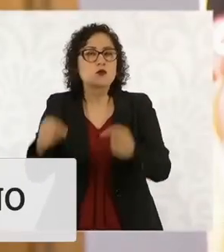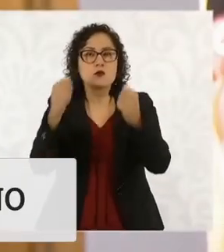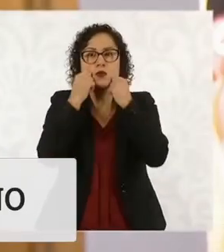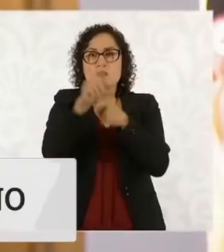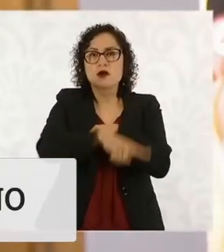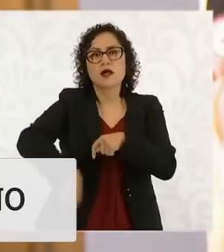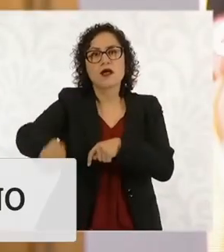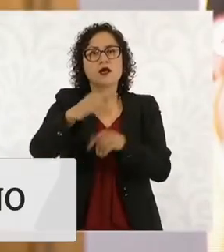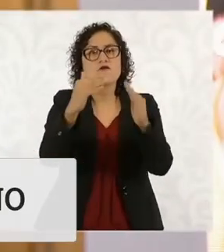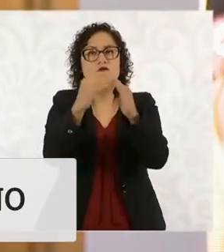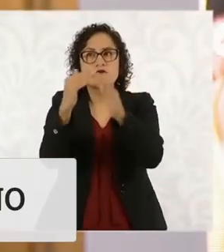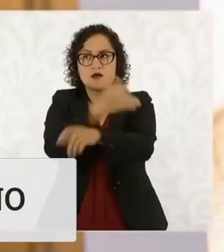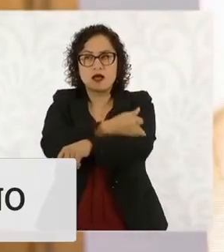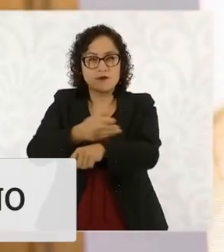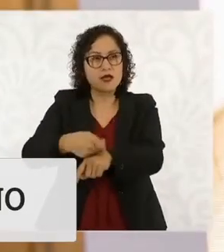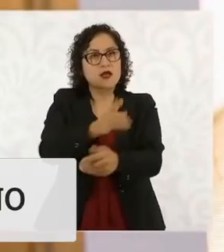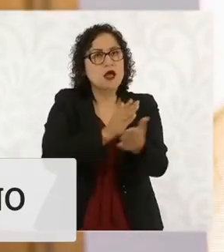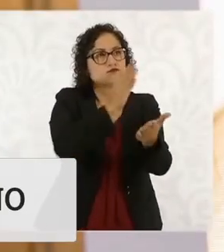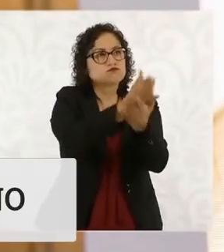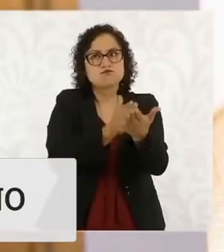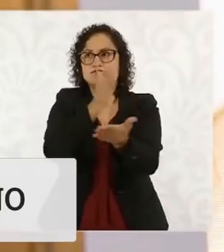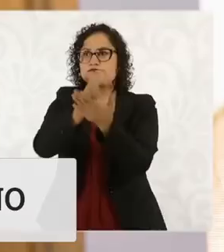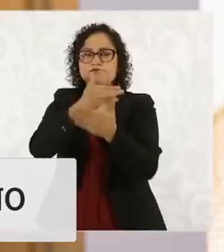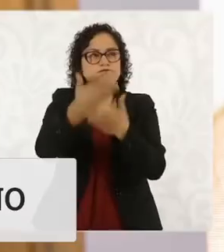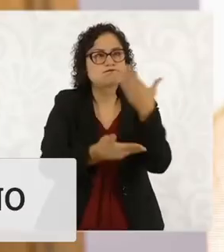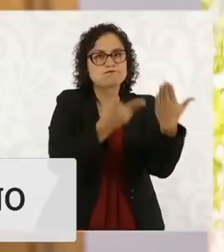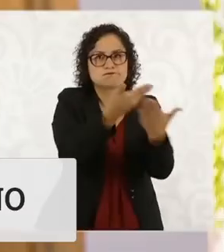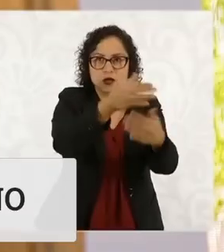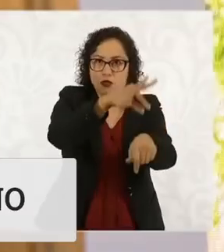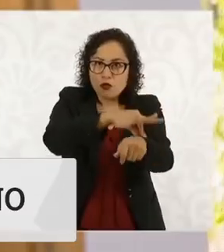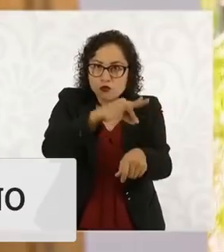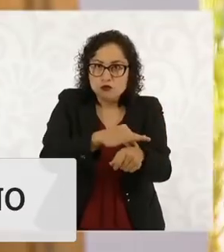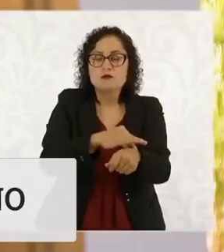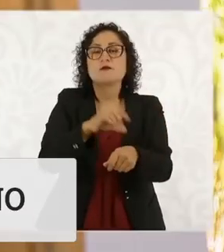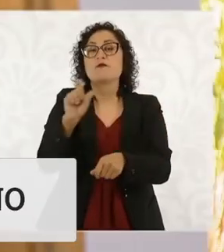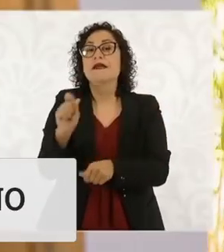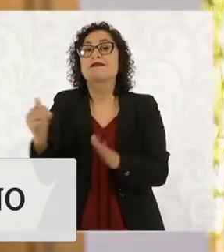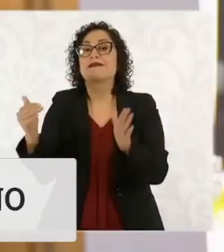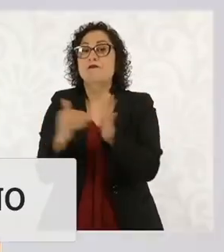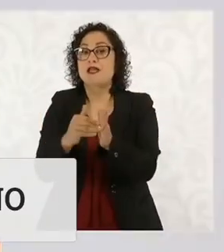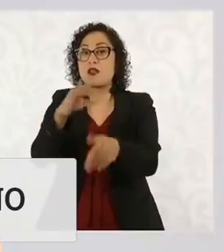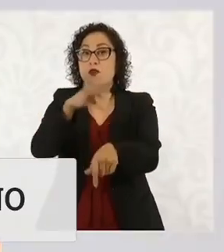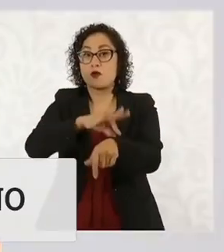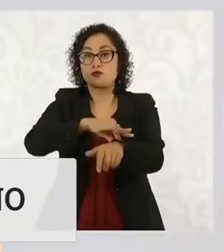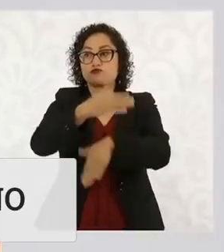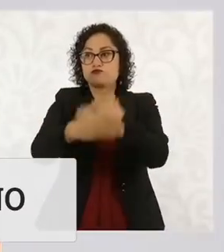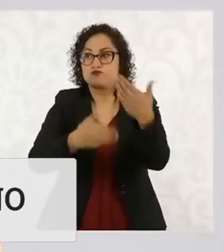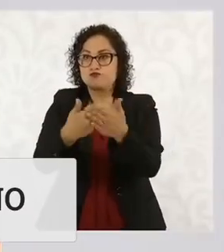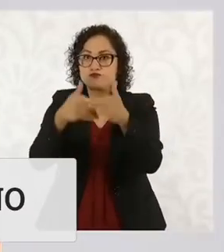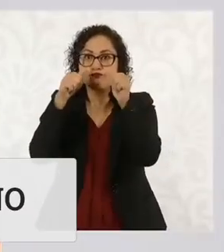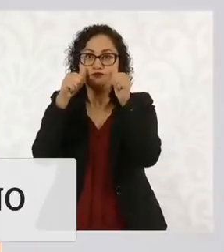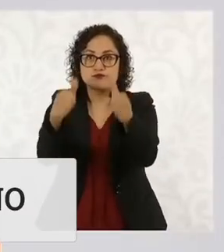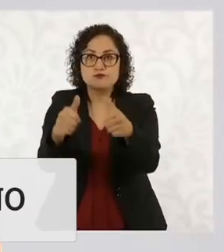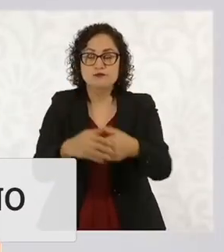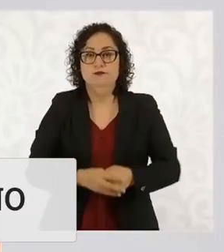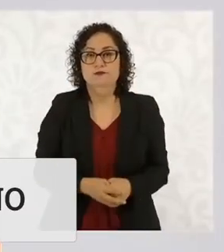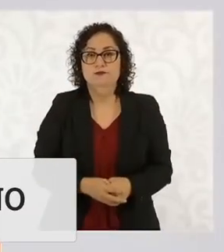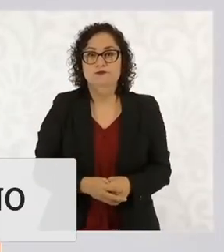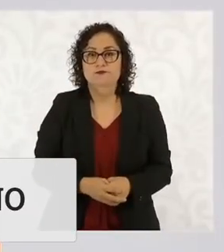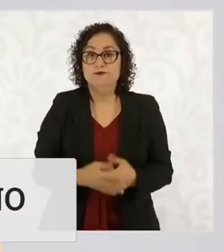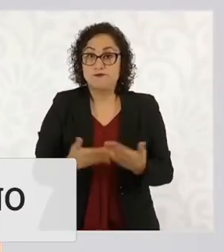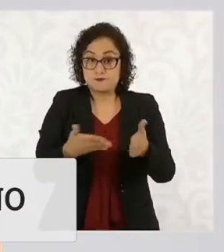médica de salud casa por casa con 20,000 servidores de la salud. Este es